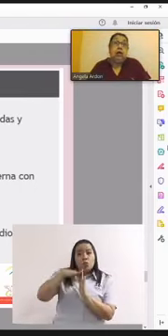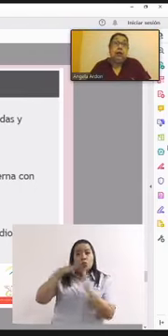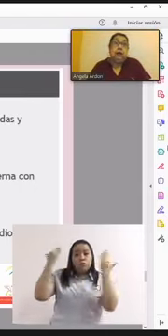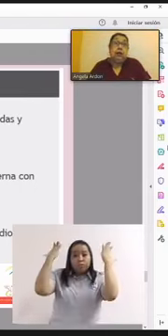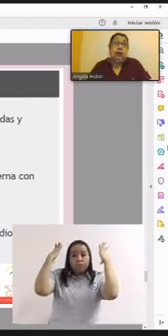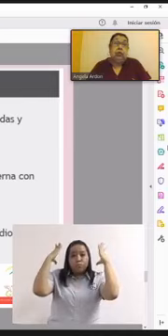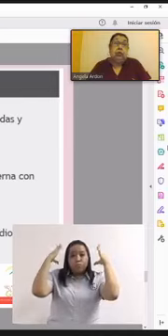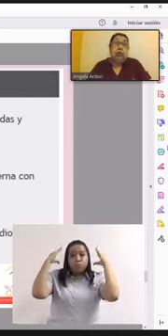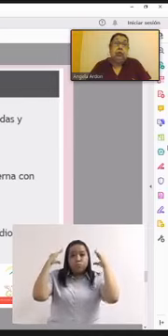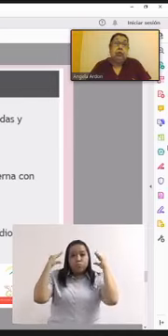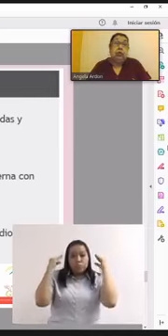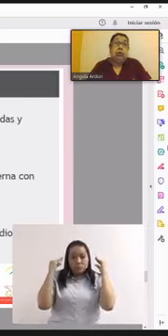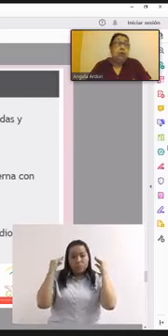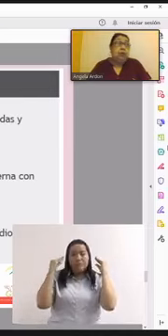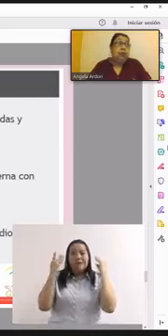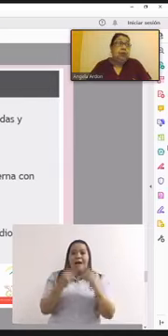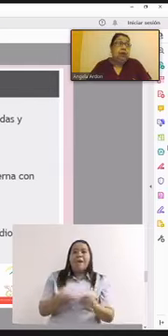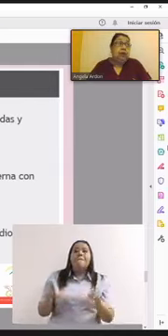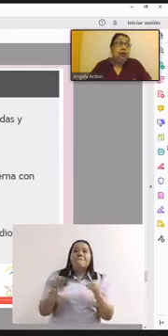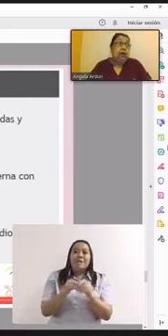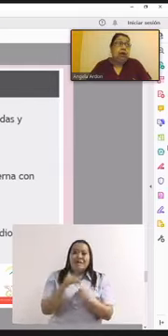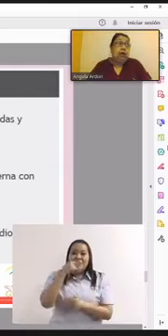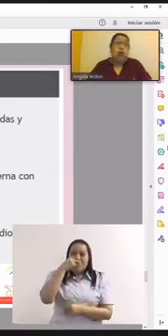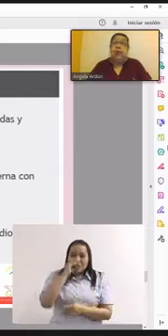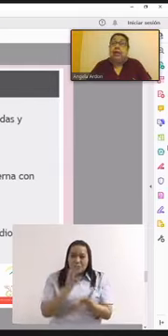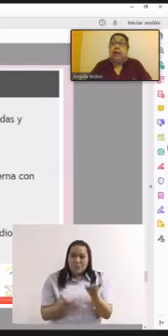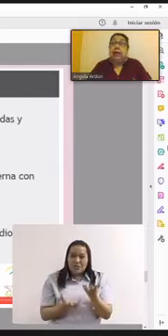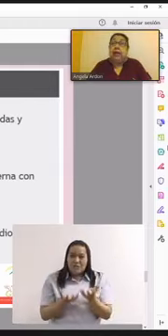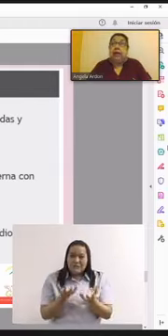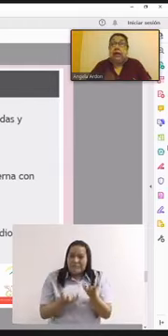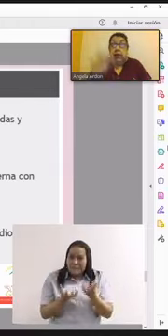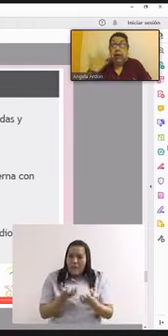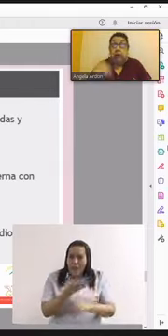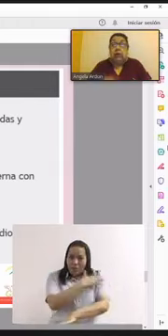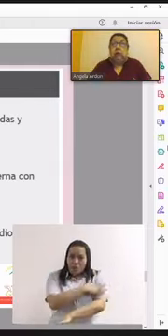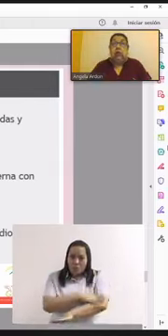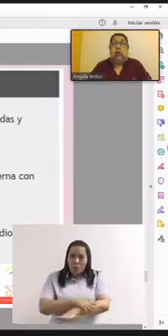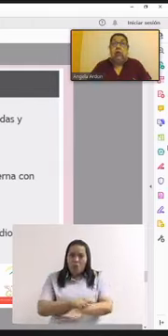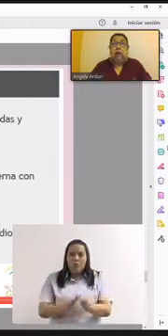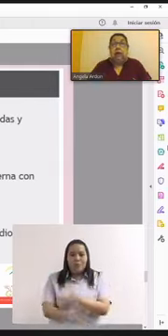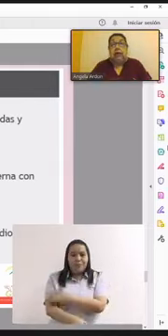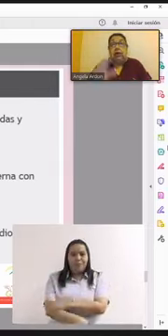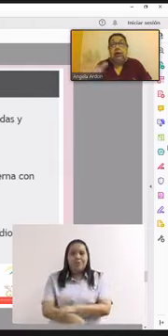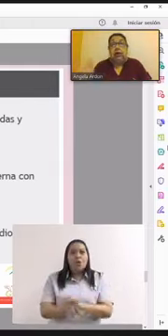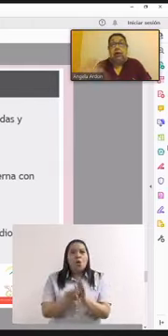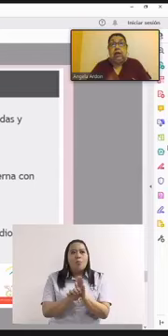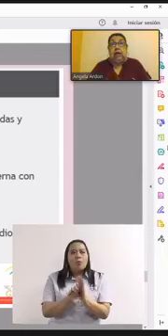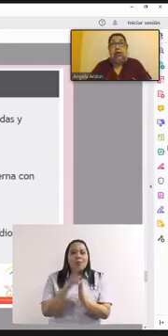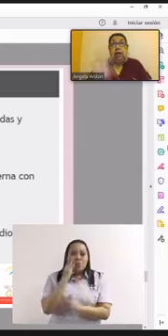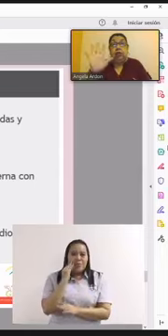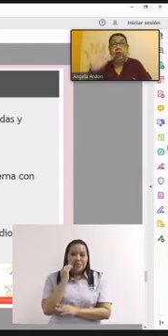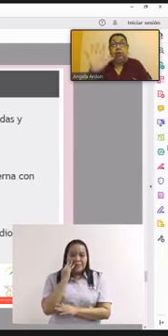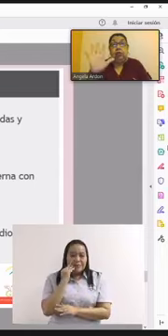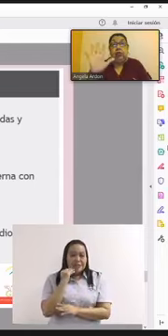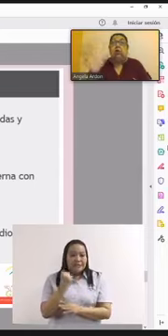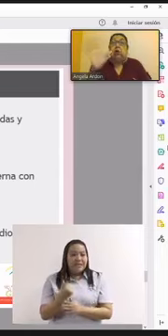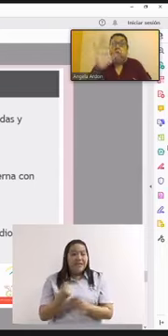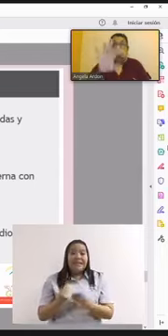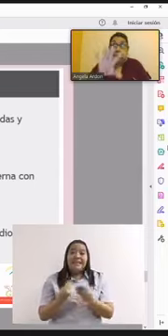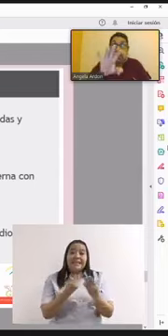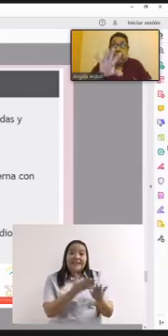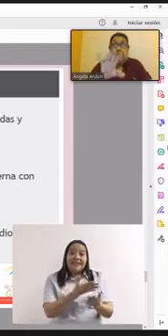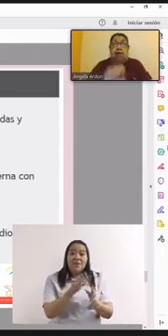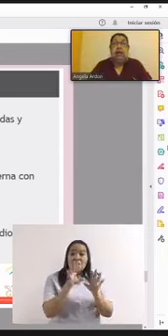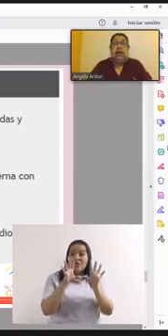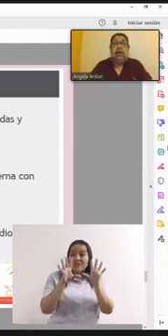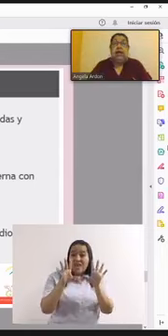niños quemados, ¿verdad? Me acuerdo una experiencia de una compañera que le quemó el niño, le recetaron 10 dosis y ella permitió 5